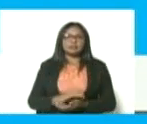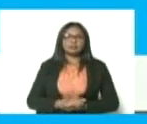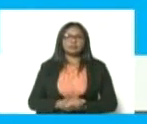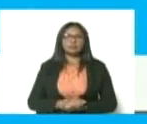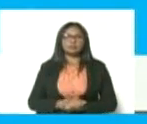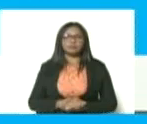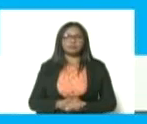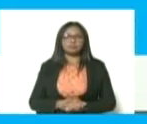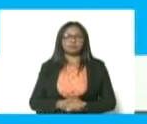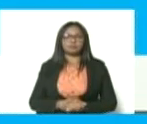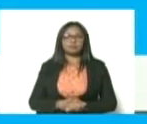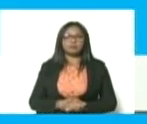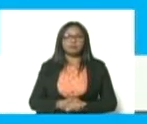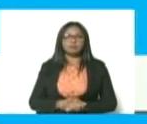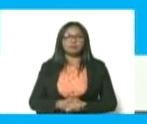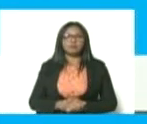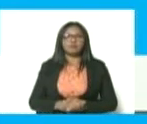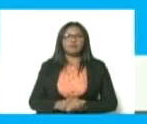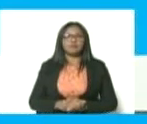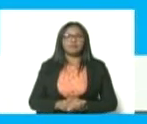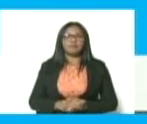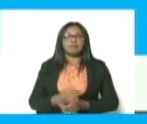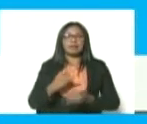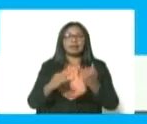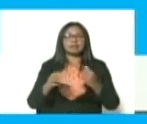de manera exitosa y favorable.